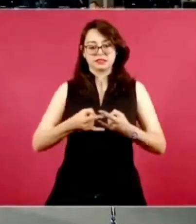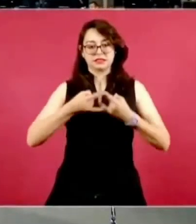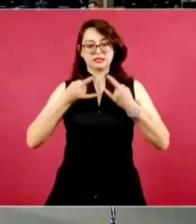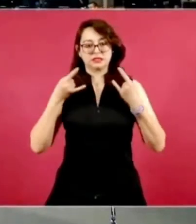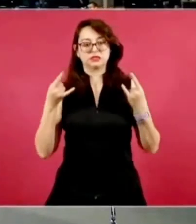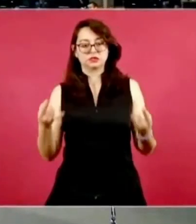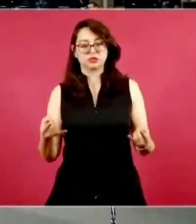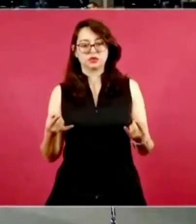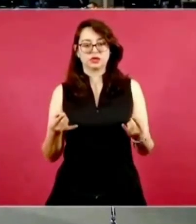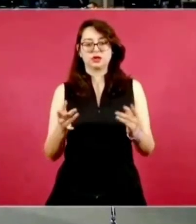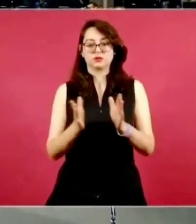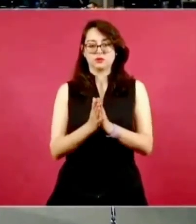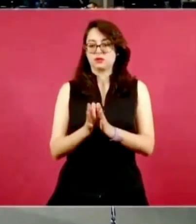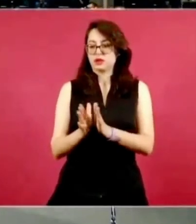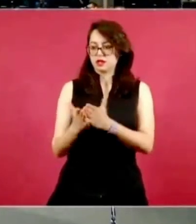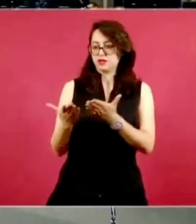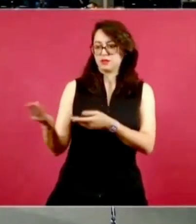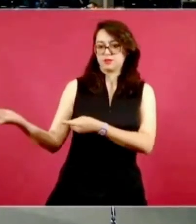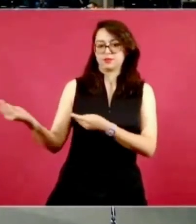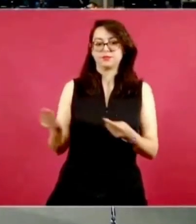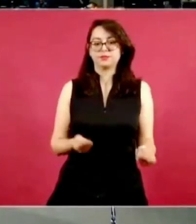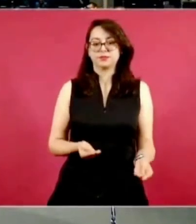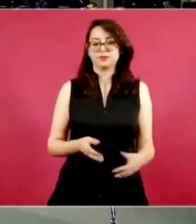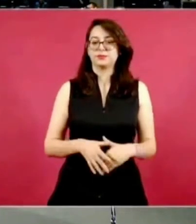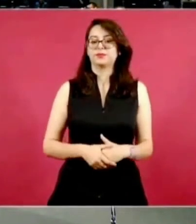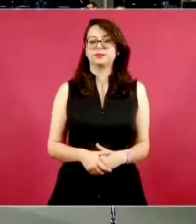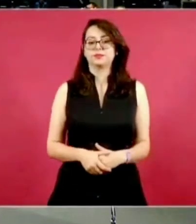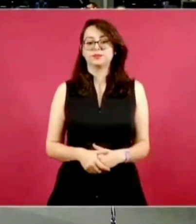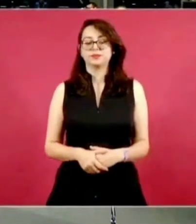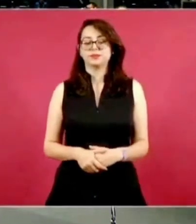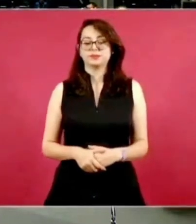historia. Préstame el libro.